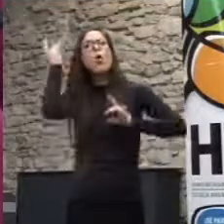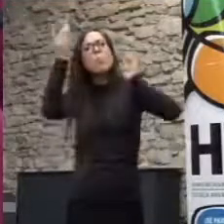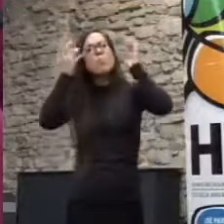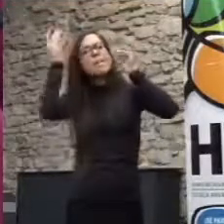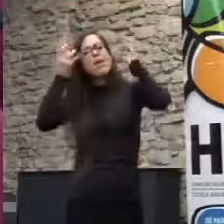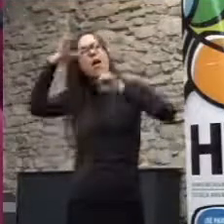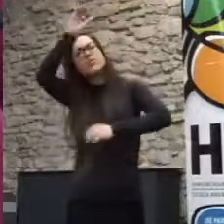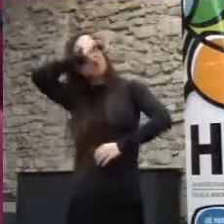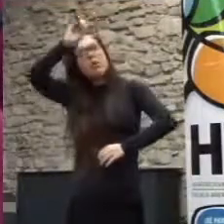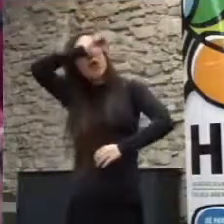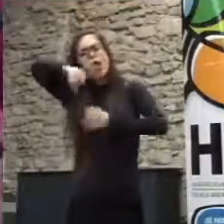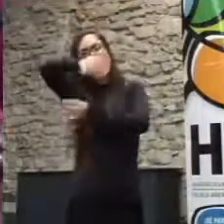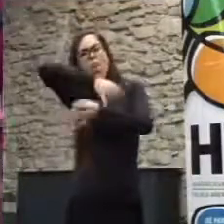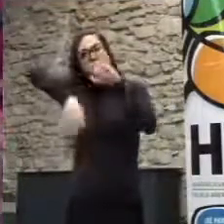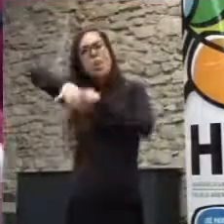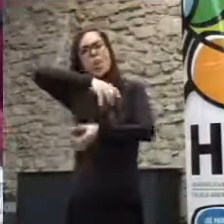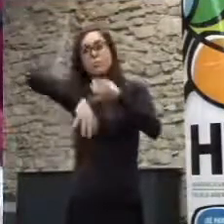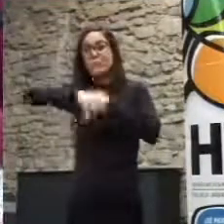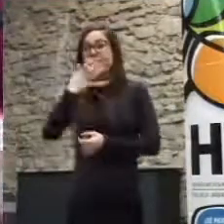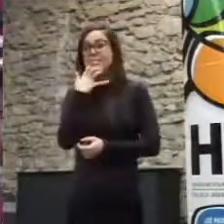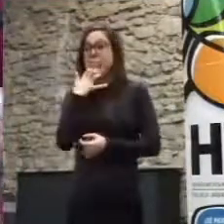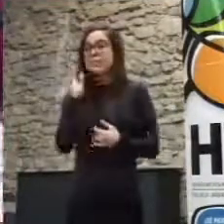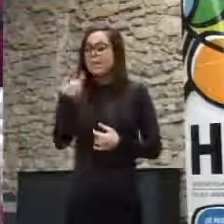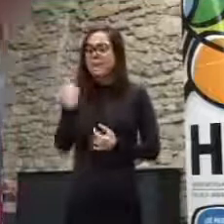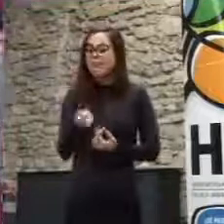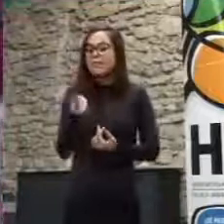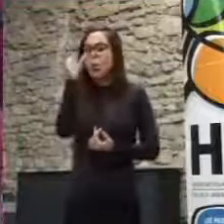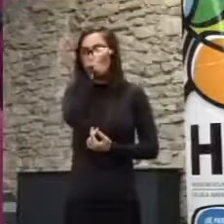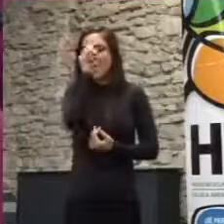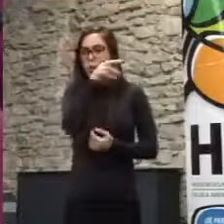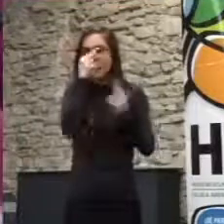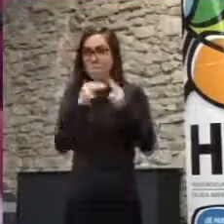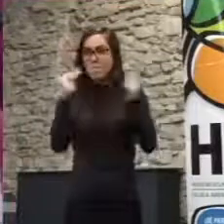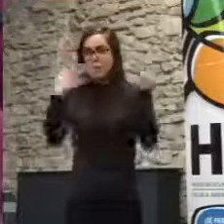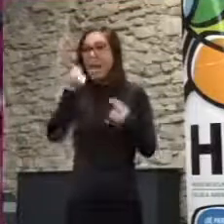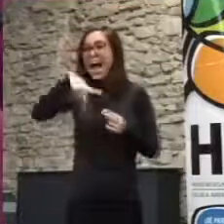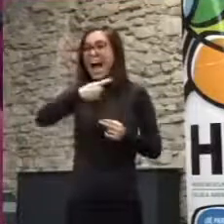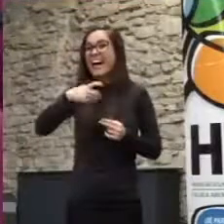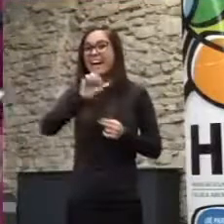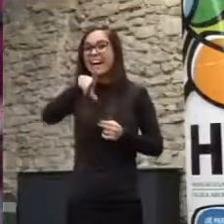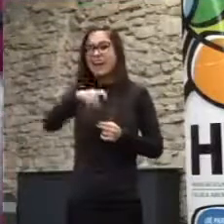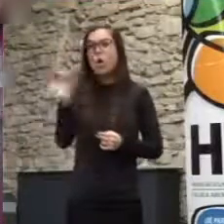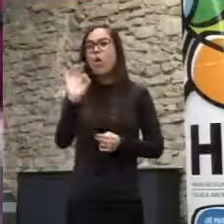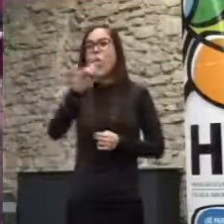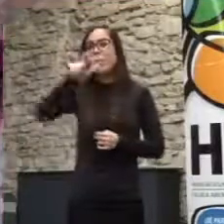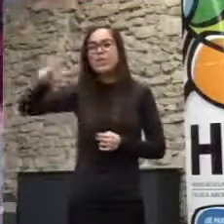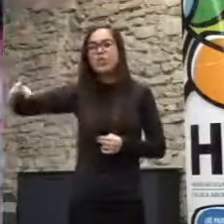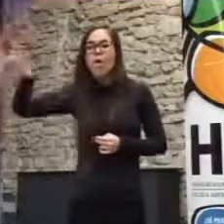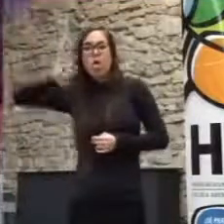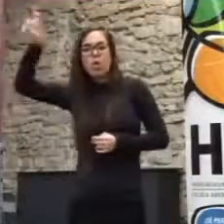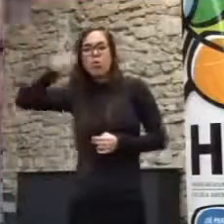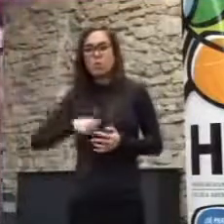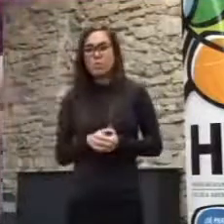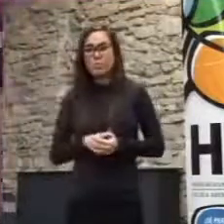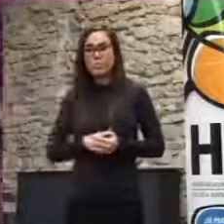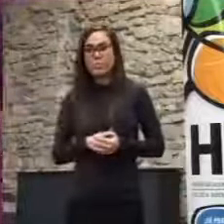decir, un poco de todo. Para que esa opinión pública también, que pueda hacer Ángel o pueda hacer otra persona, que también viva no solo de esa burbuja